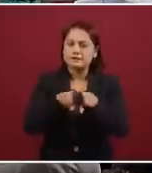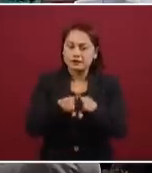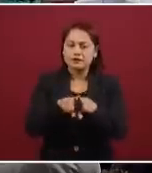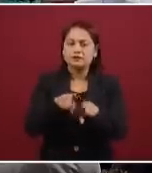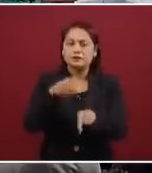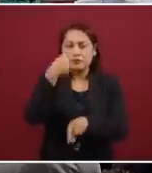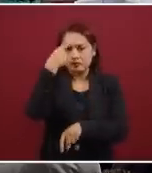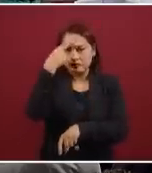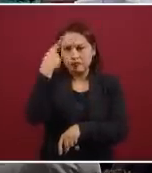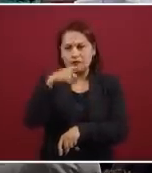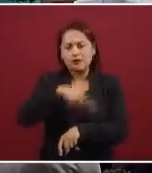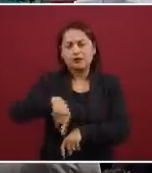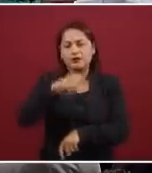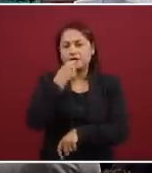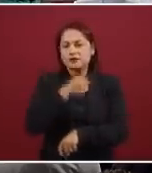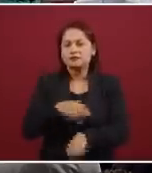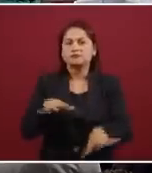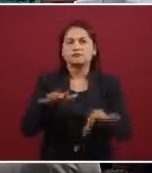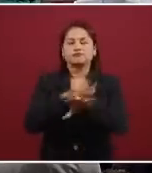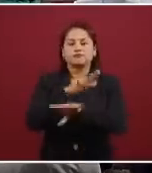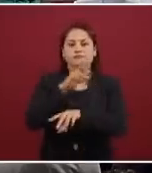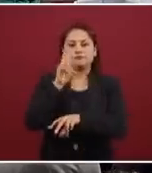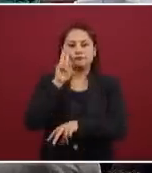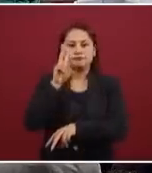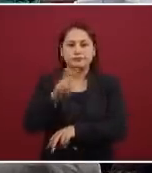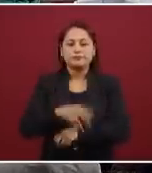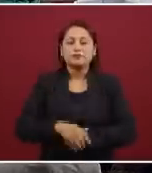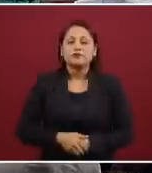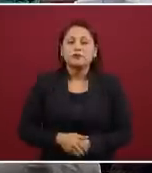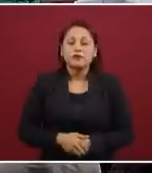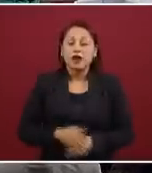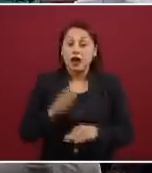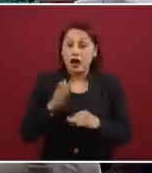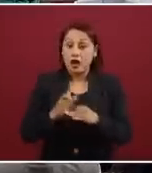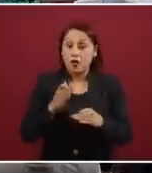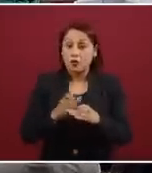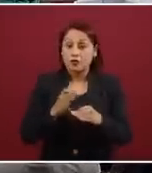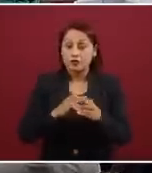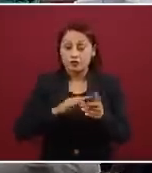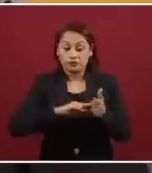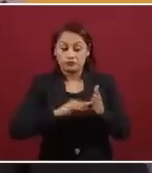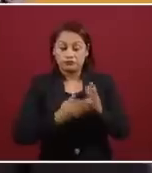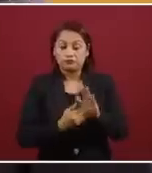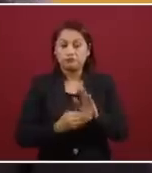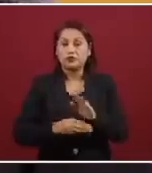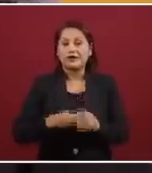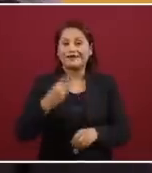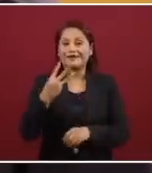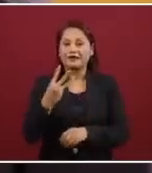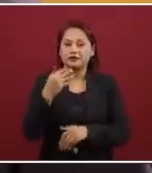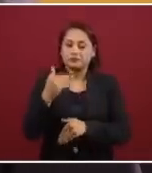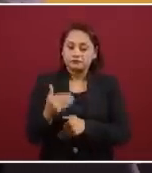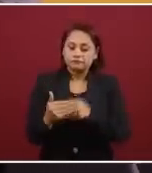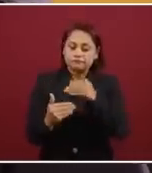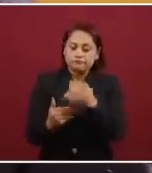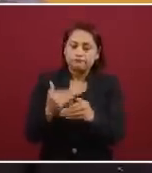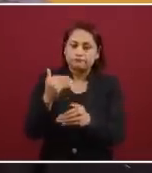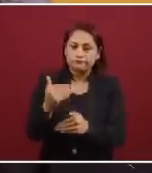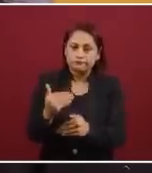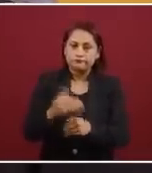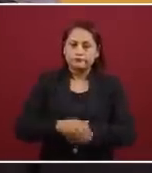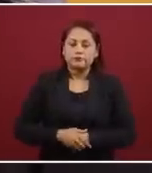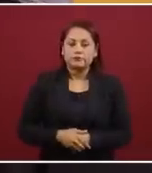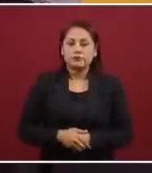eso, en la comunicación son tres etapas, como ya lo hemos expuesto aquí en anterioridad. Primero es la